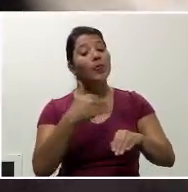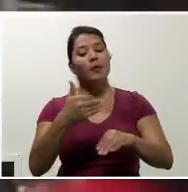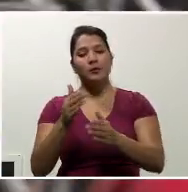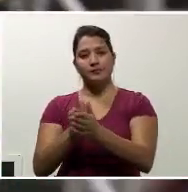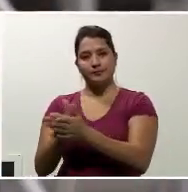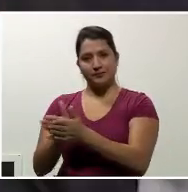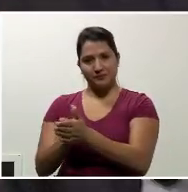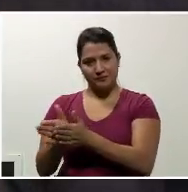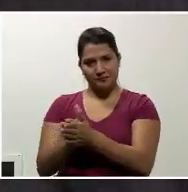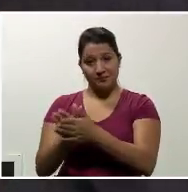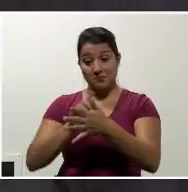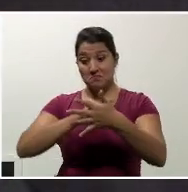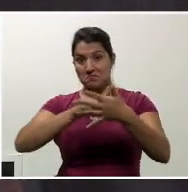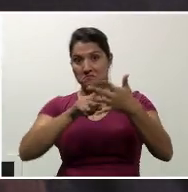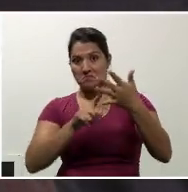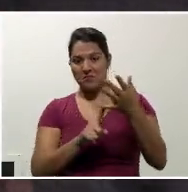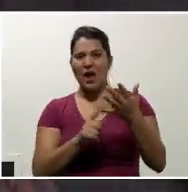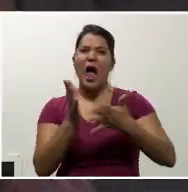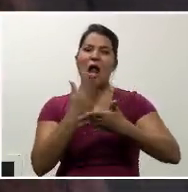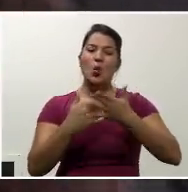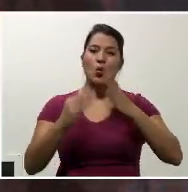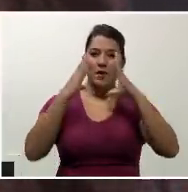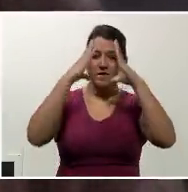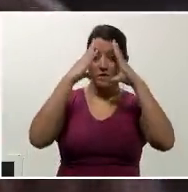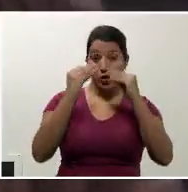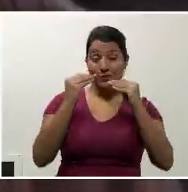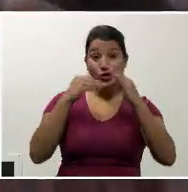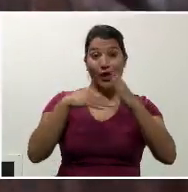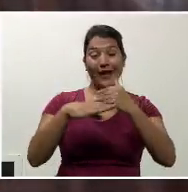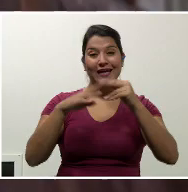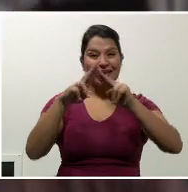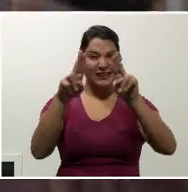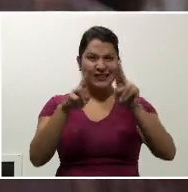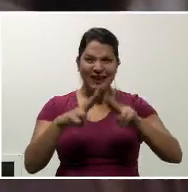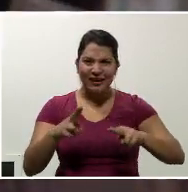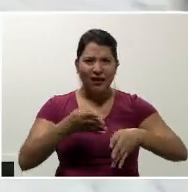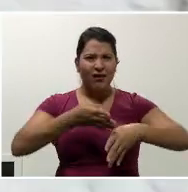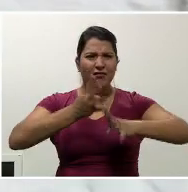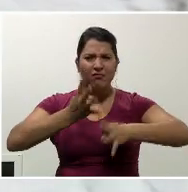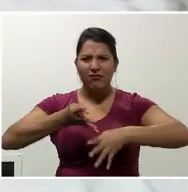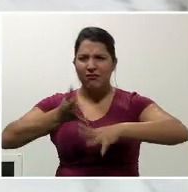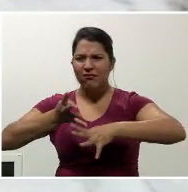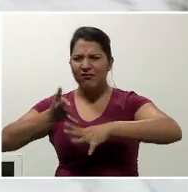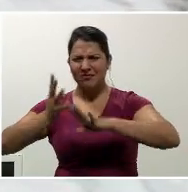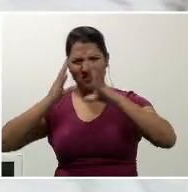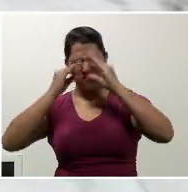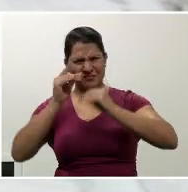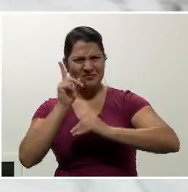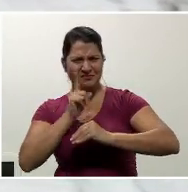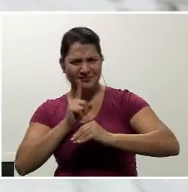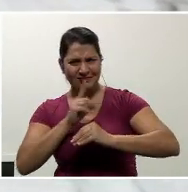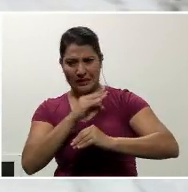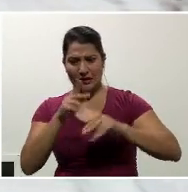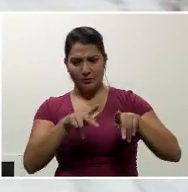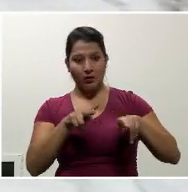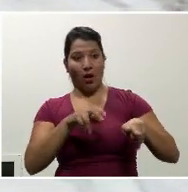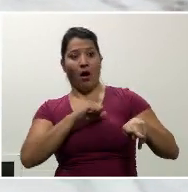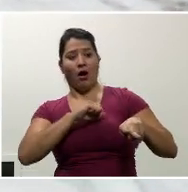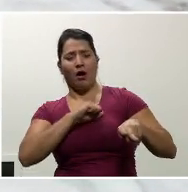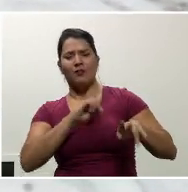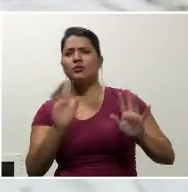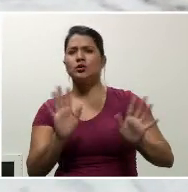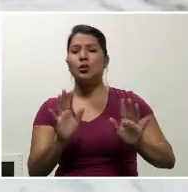son algunas de las informaciones que circulan en Internet de manera falsa, alarmando y creando histeria en las poblaciones. Por esta razón,